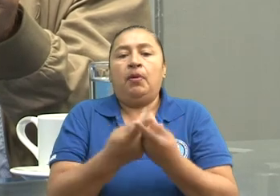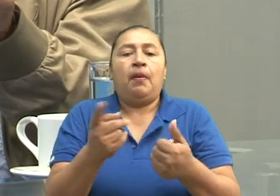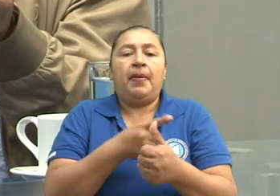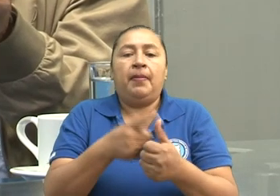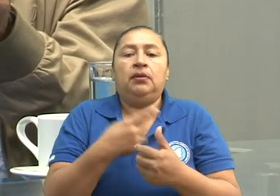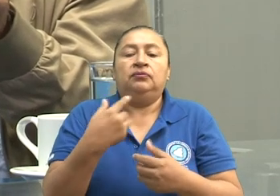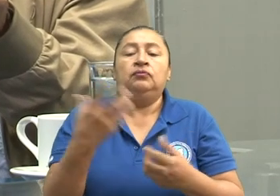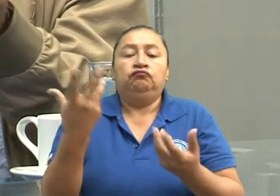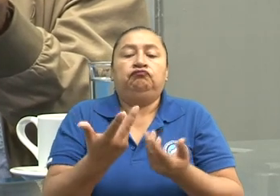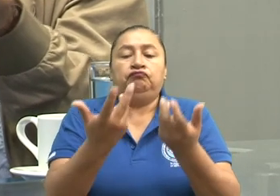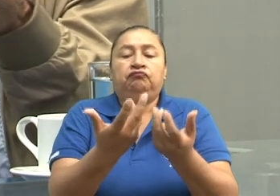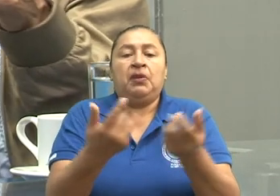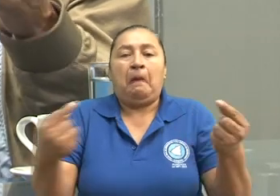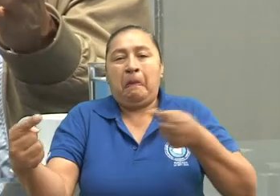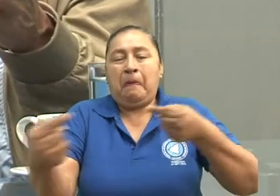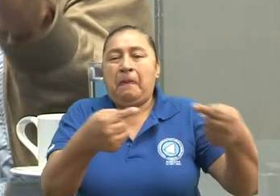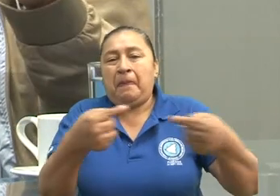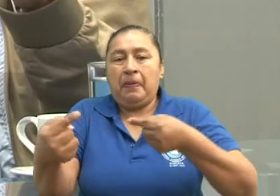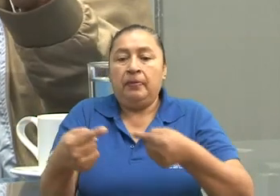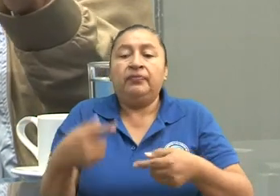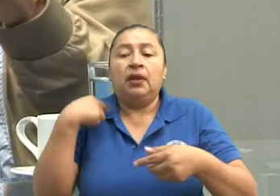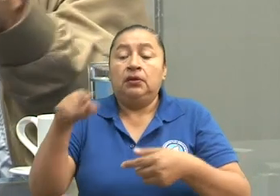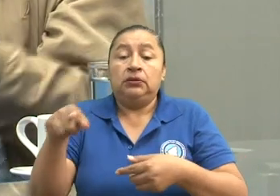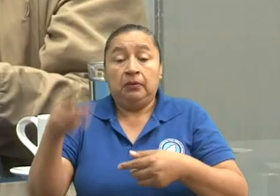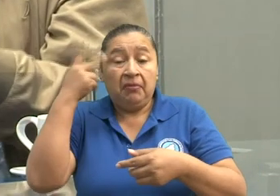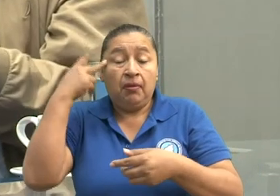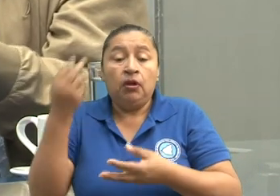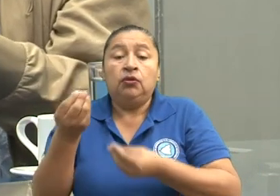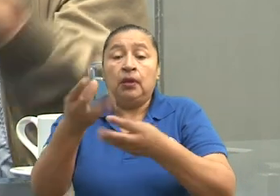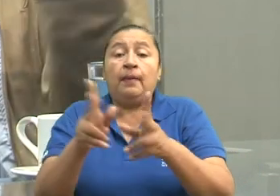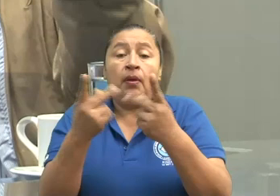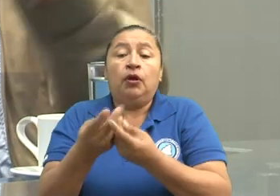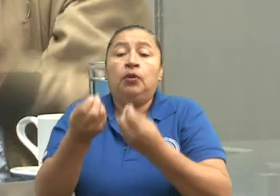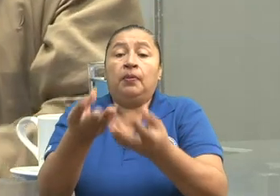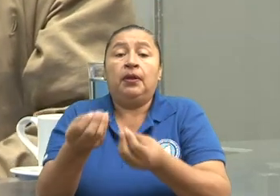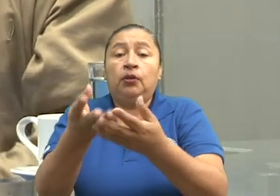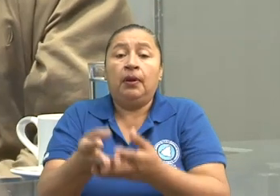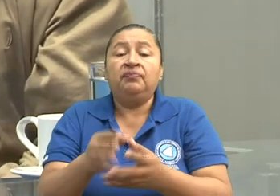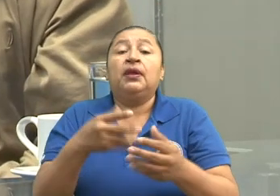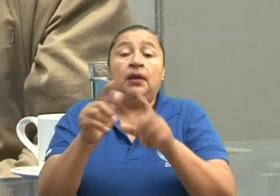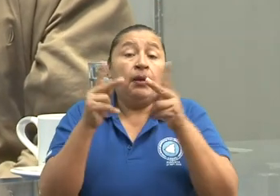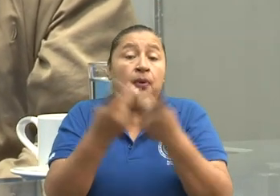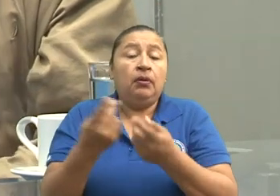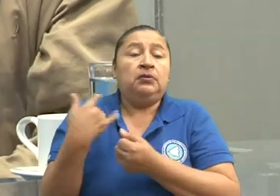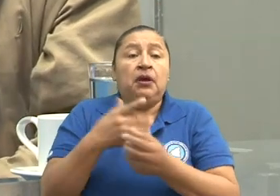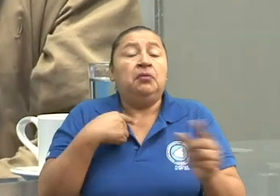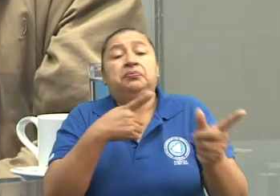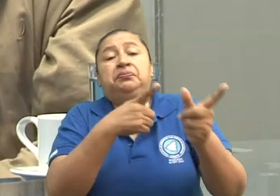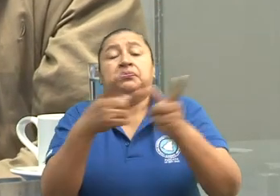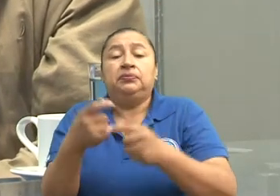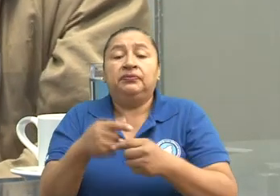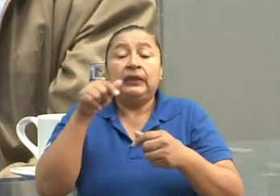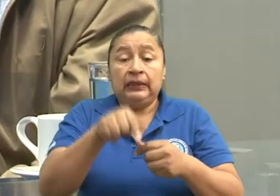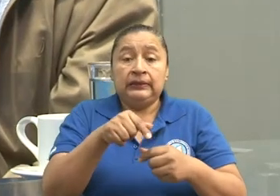sus guerras. O sea, armaban a un sector, a otro sector del pueblo, y el pueblo es el que moría en